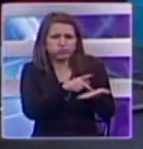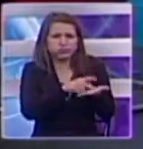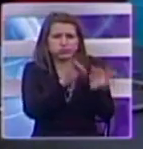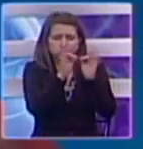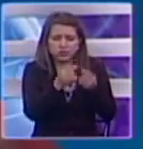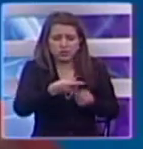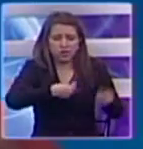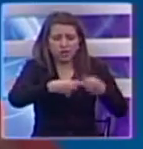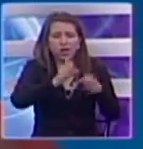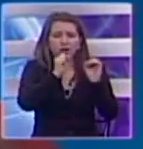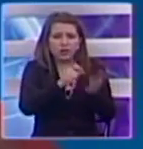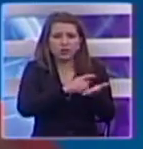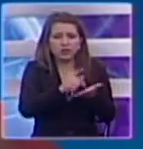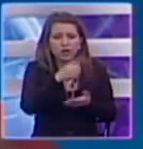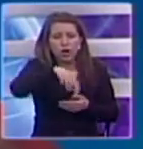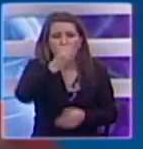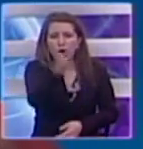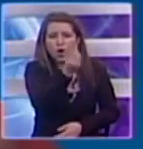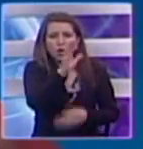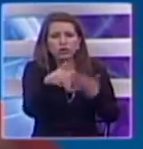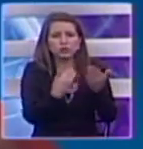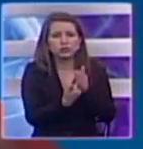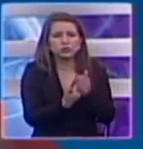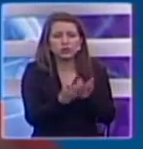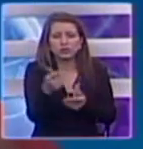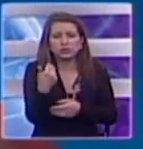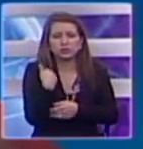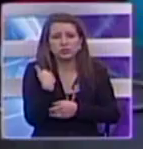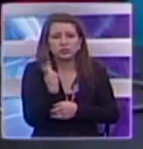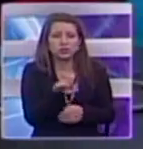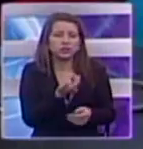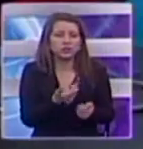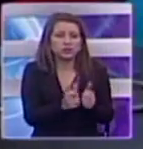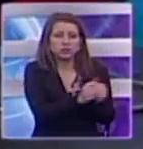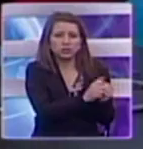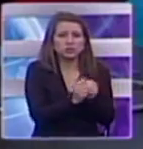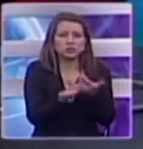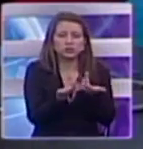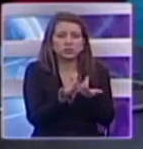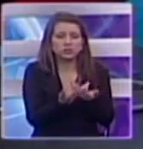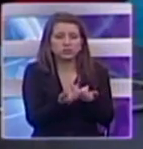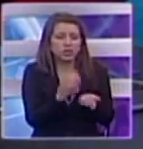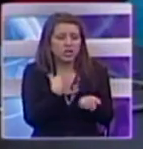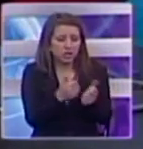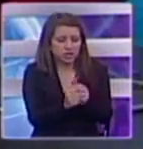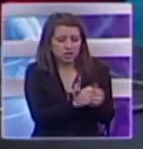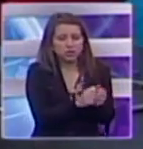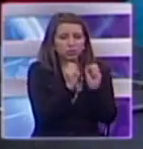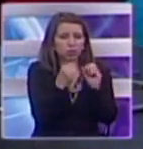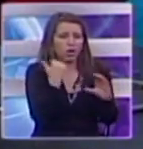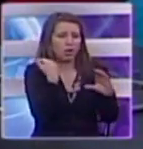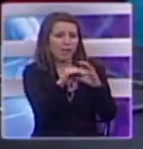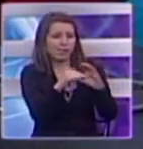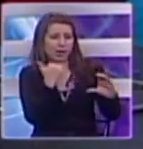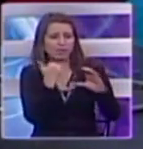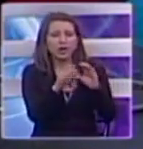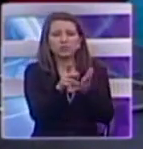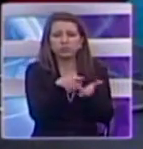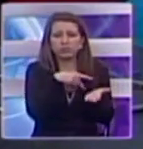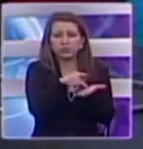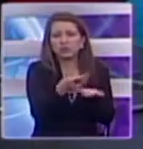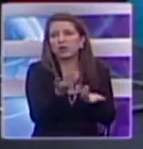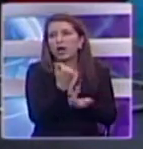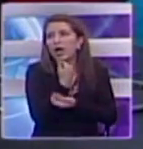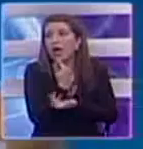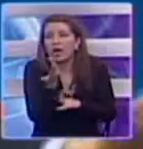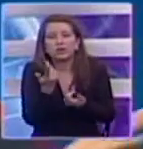transaccional para la gente joven, porque todo el mundo tiene su teléfono, digamos, inteligente, y todo el mundo quiere, por